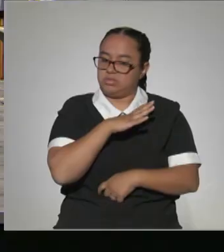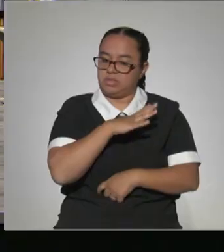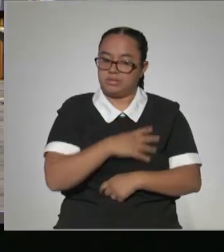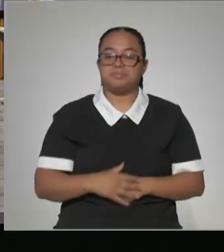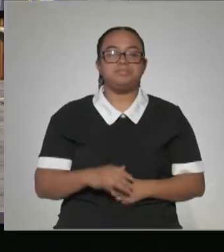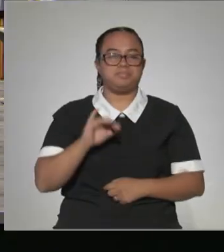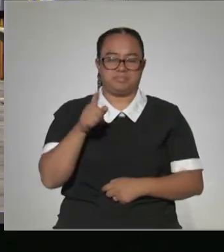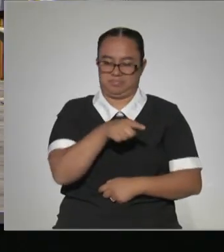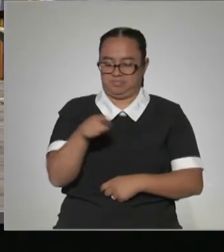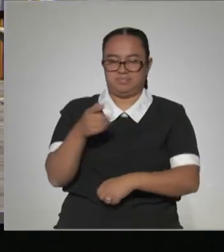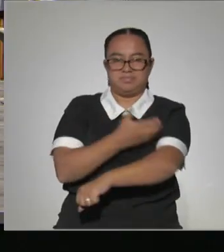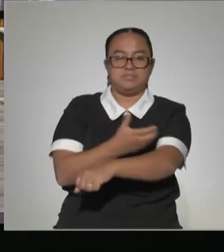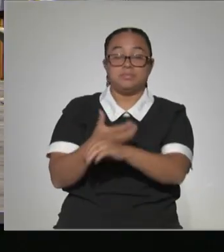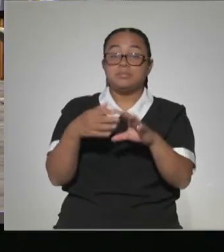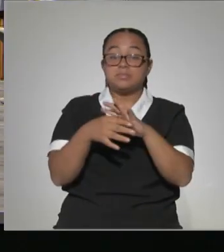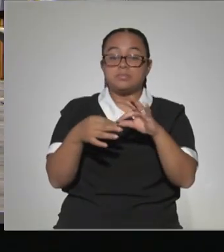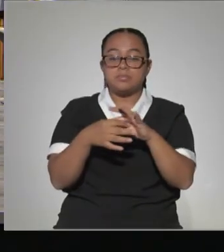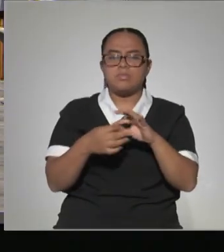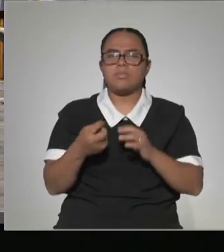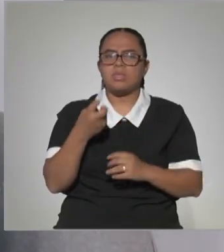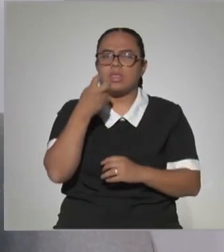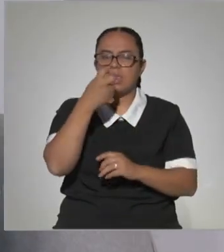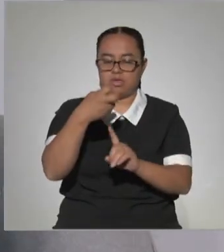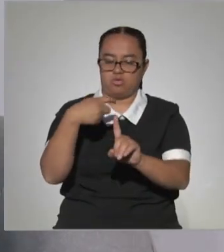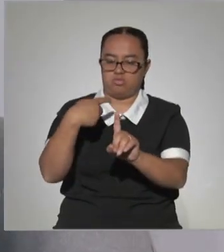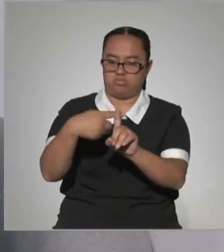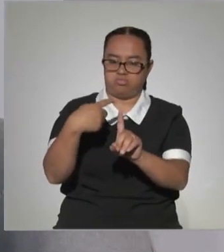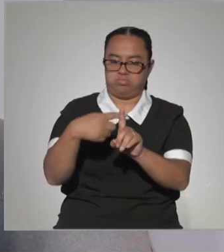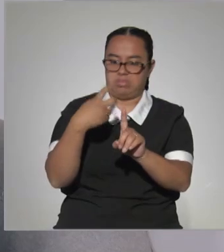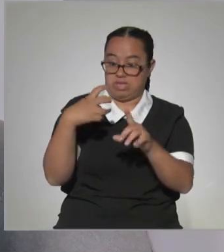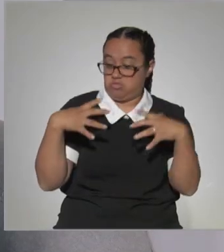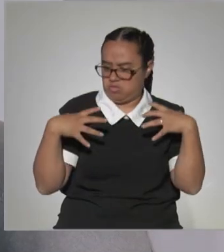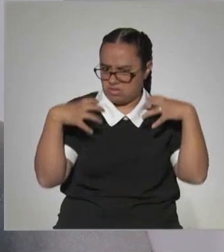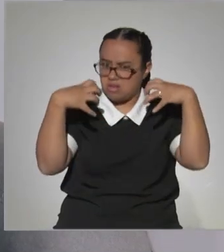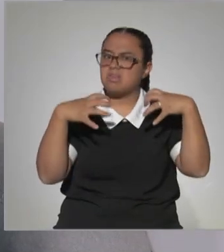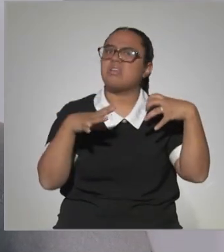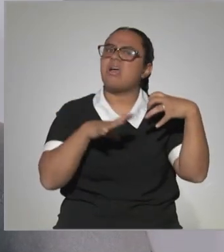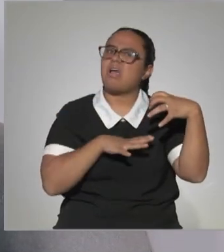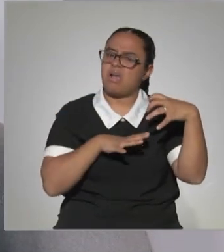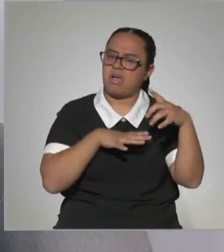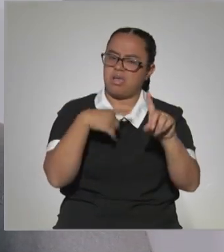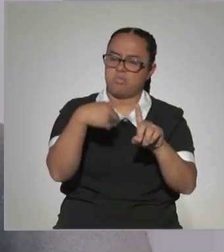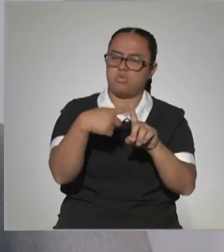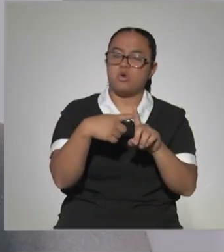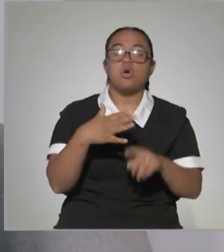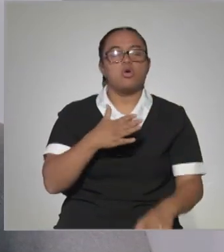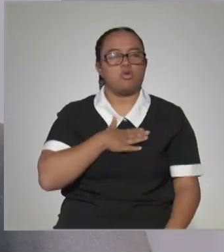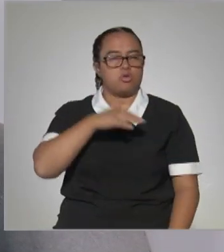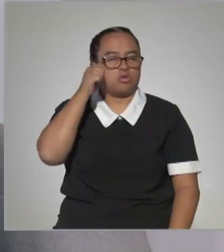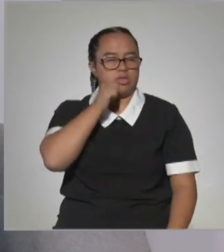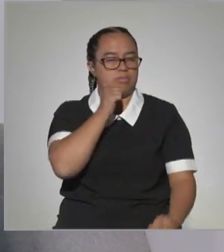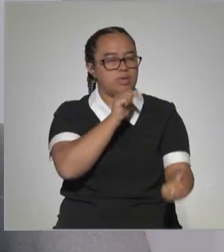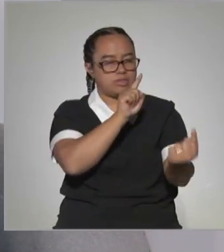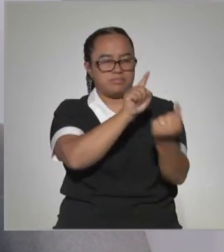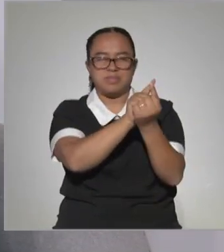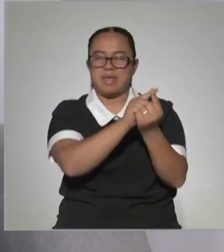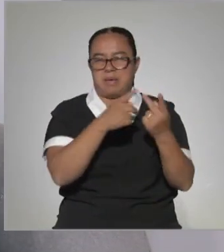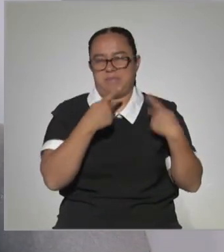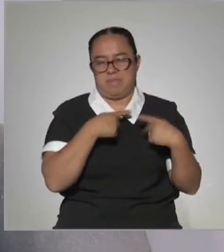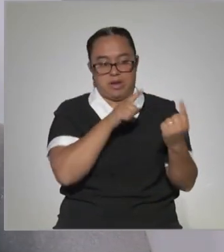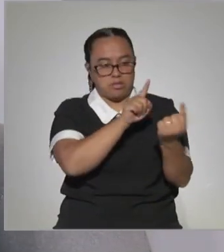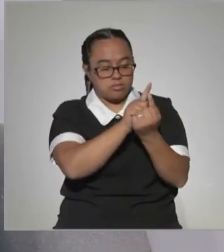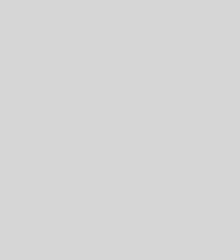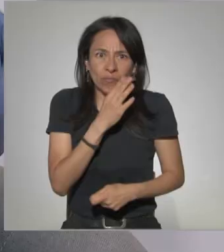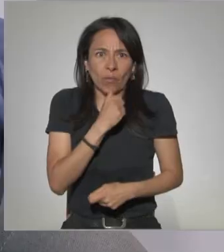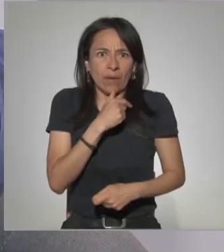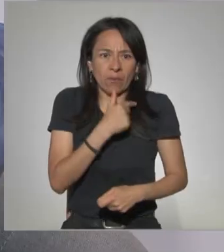inmediatas. Me encanta que hablemos de la parte positiva del estrés, ¿no? Lo que veo en mis pacientes y en mis alumnos es que nos peleamos con